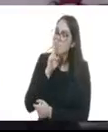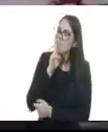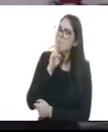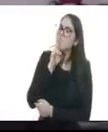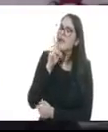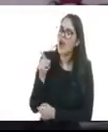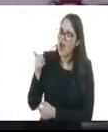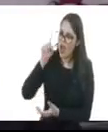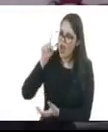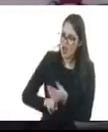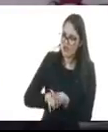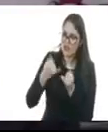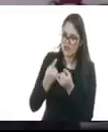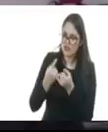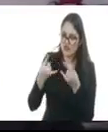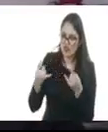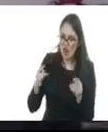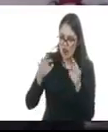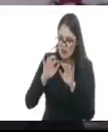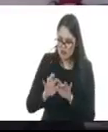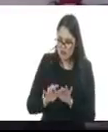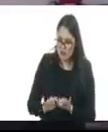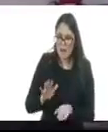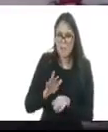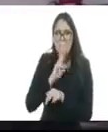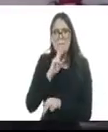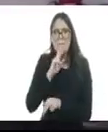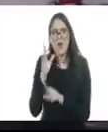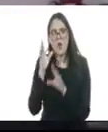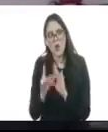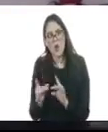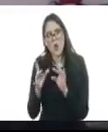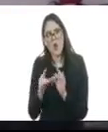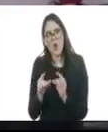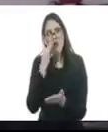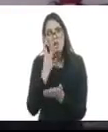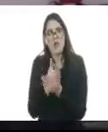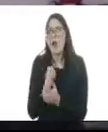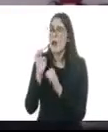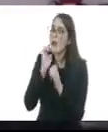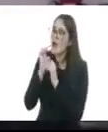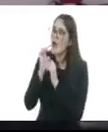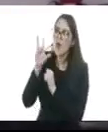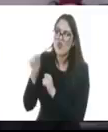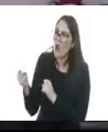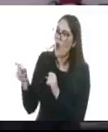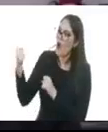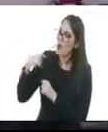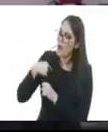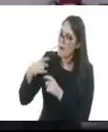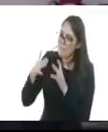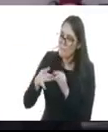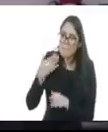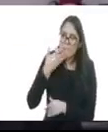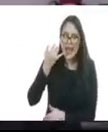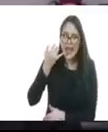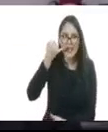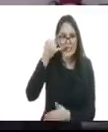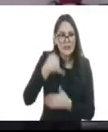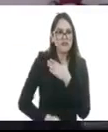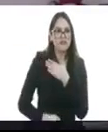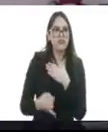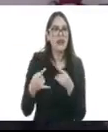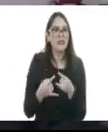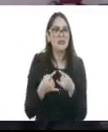narrativos, ¿no? Que salgan de que sea un reportaje nada más y que nos cuenten, ¿no? Esta historia y que,